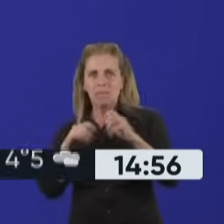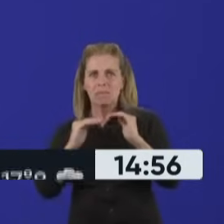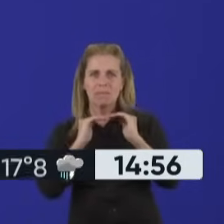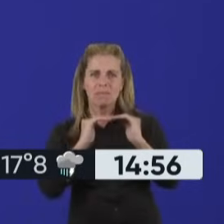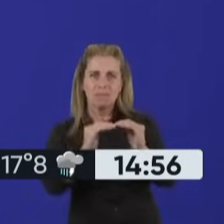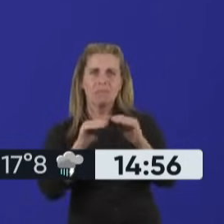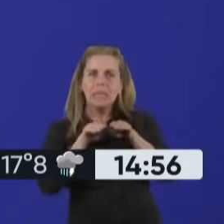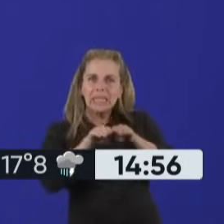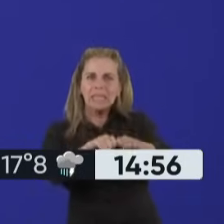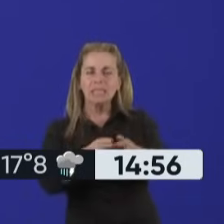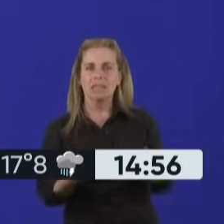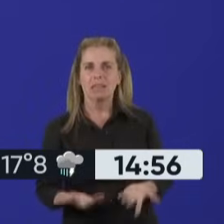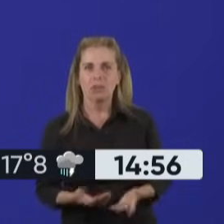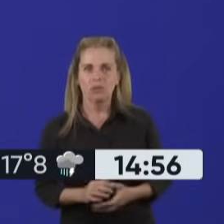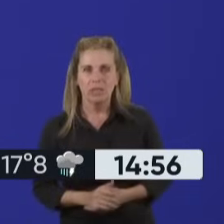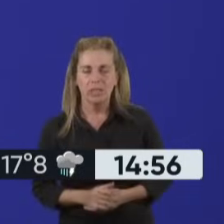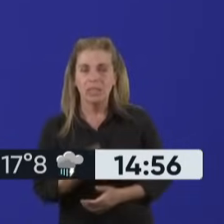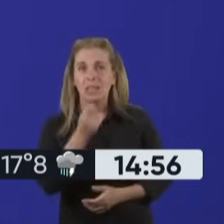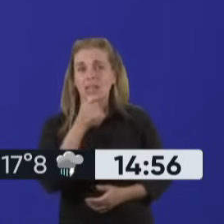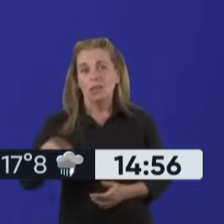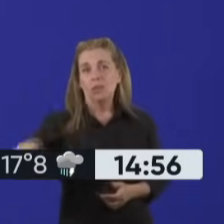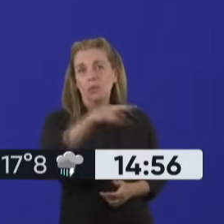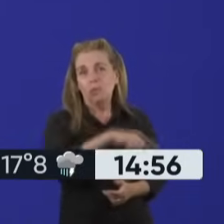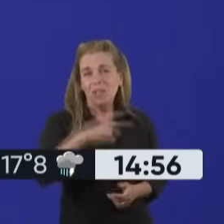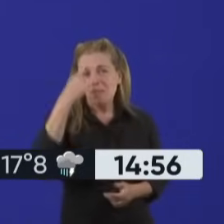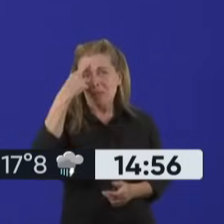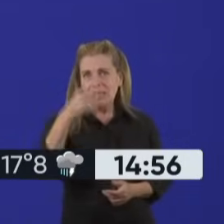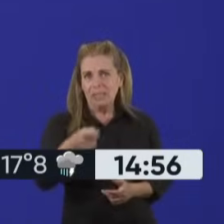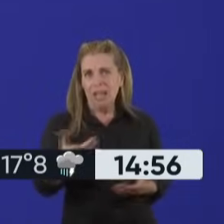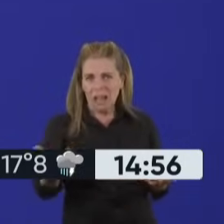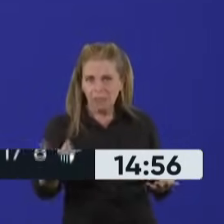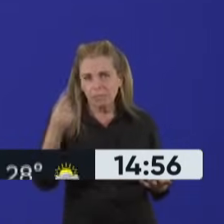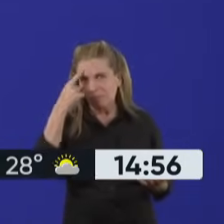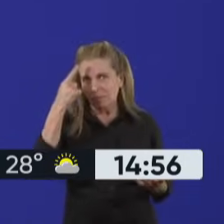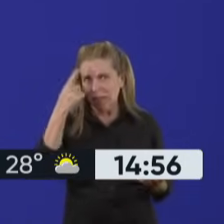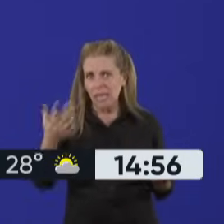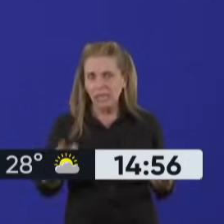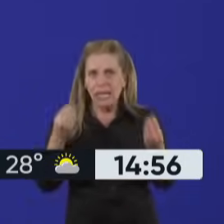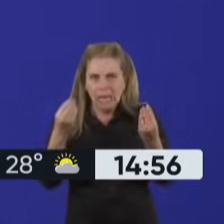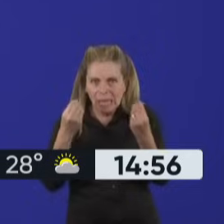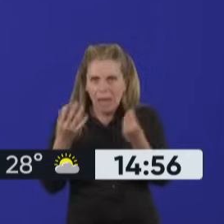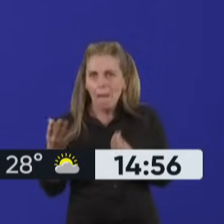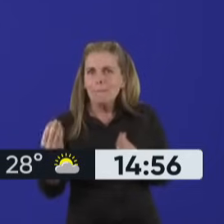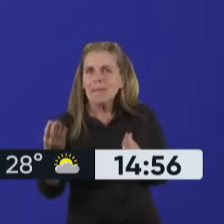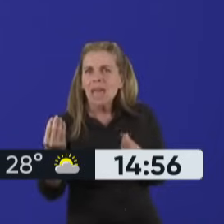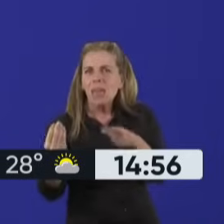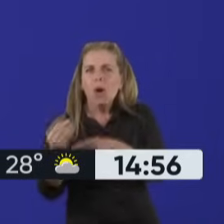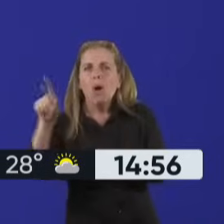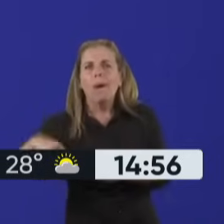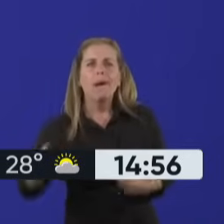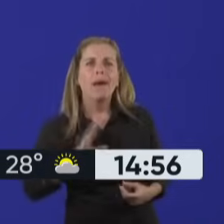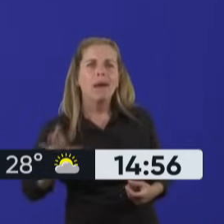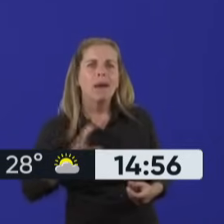Es decir, si ustedes se dan cuenta, todo el pánico es político.